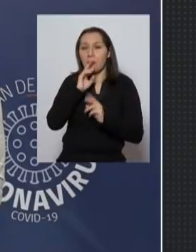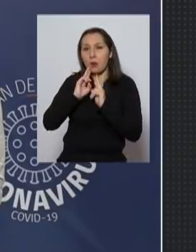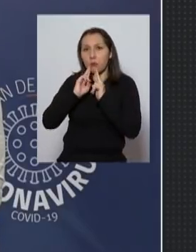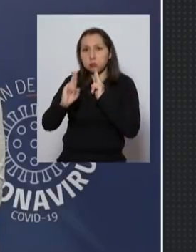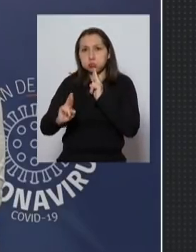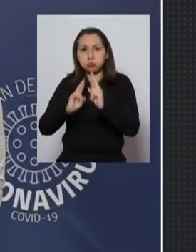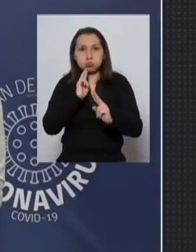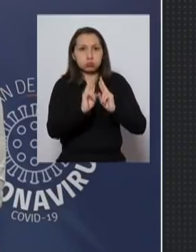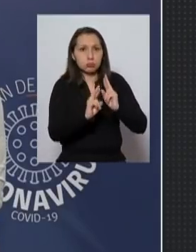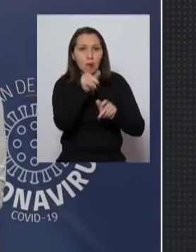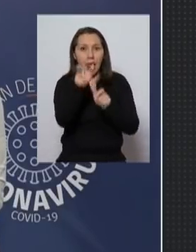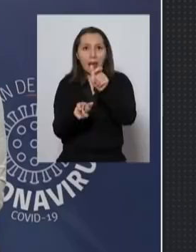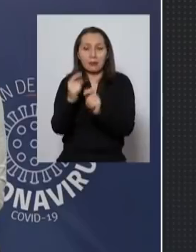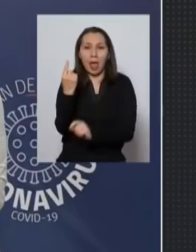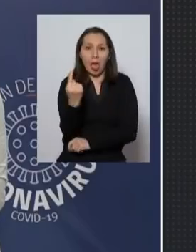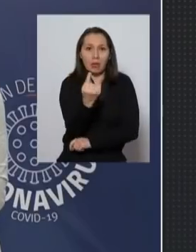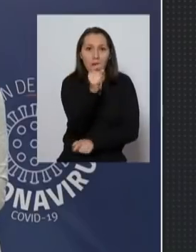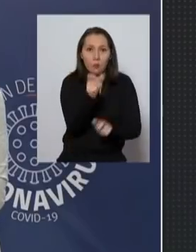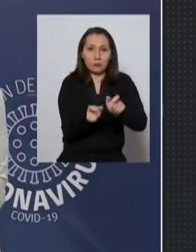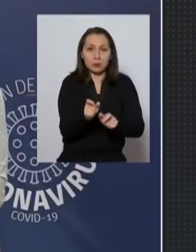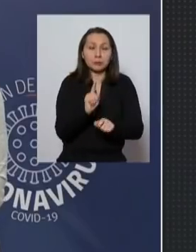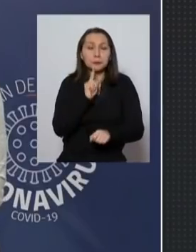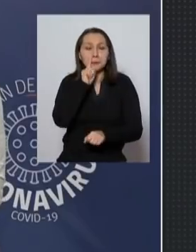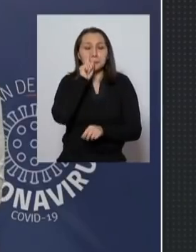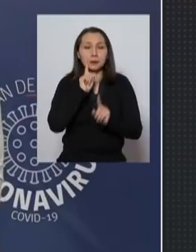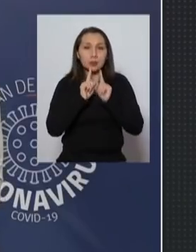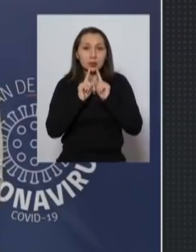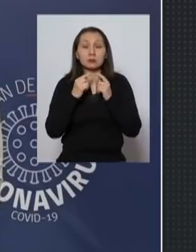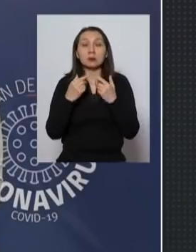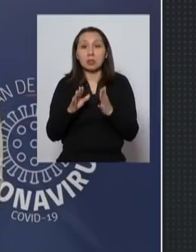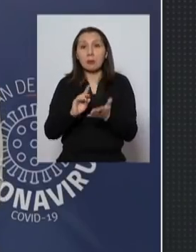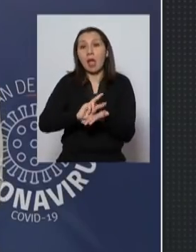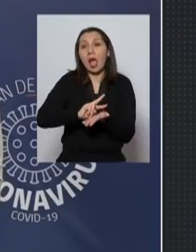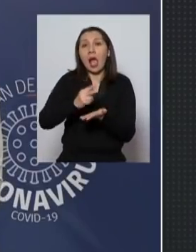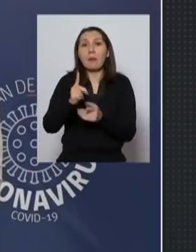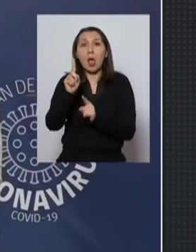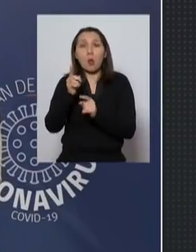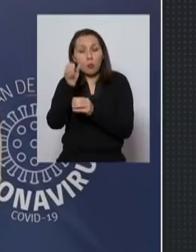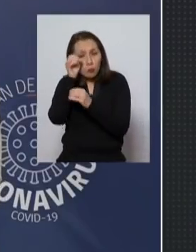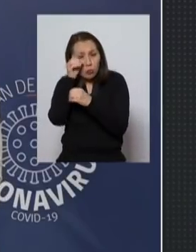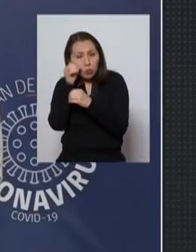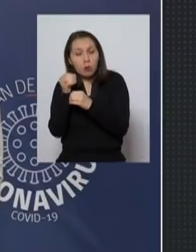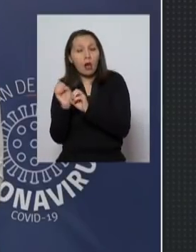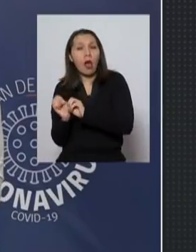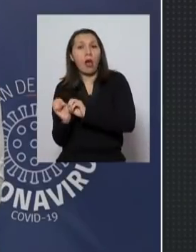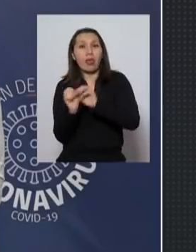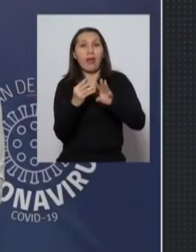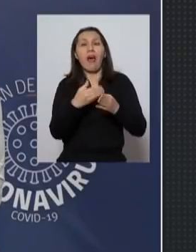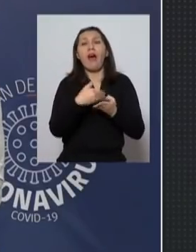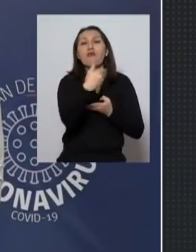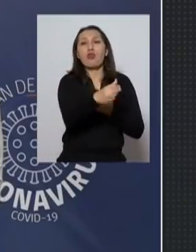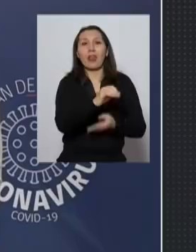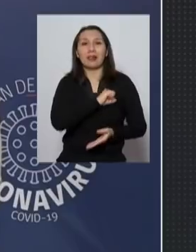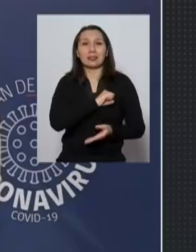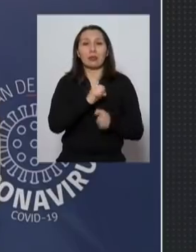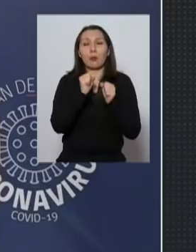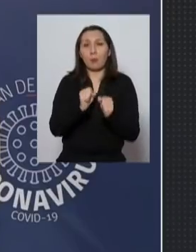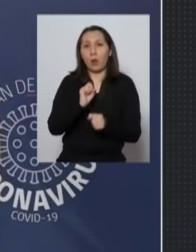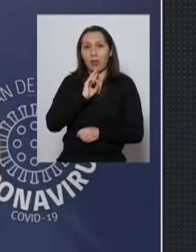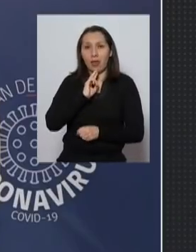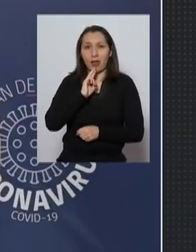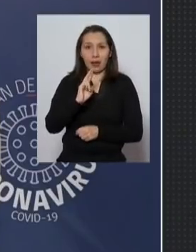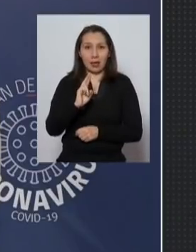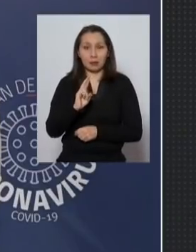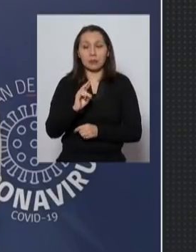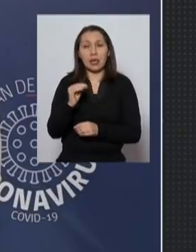estamos entregando a cada uno de los pacientes. Hemos trasladado incluso muestras fuera de Santiago para poder dar una